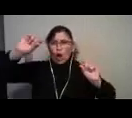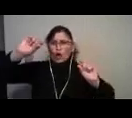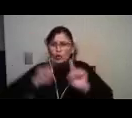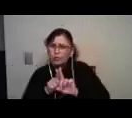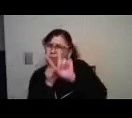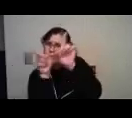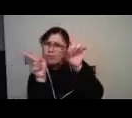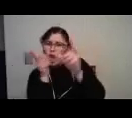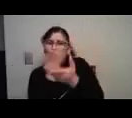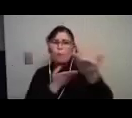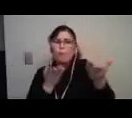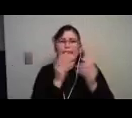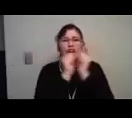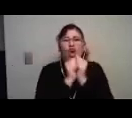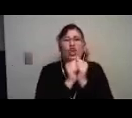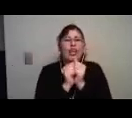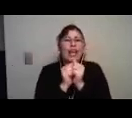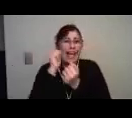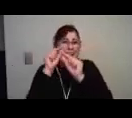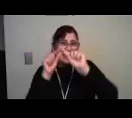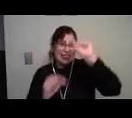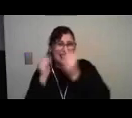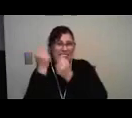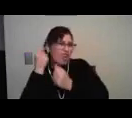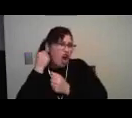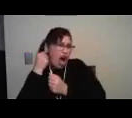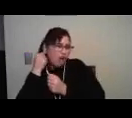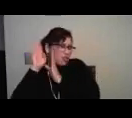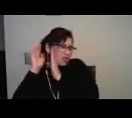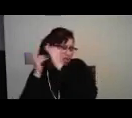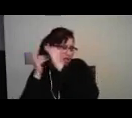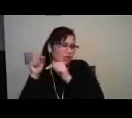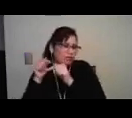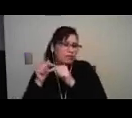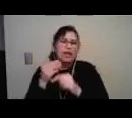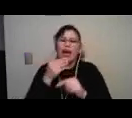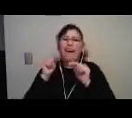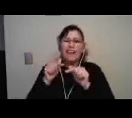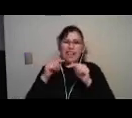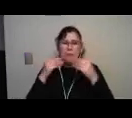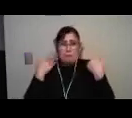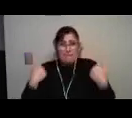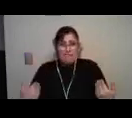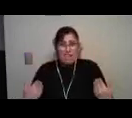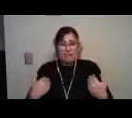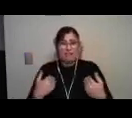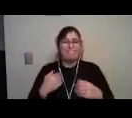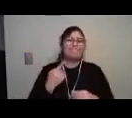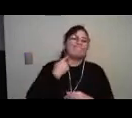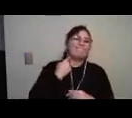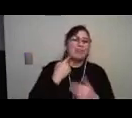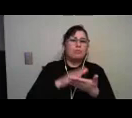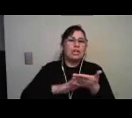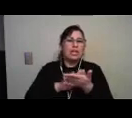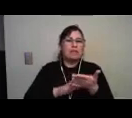con el nervio auditivo, ¿ya? Y que cuando es periférica generalmente provoca alteraciones